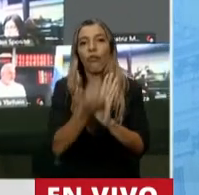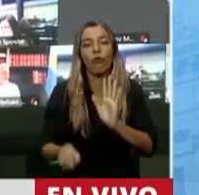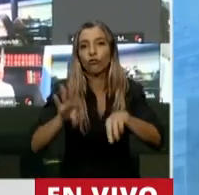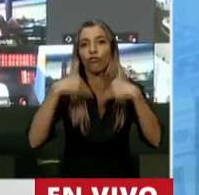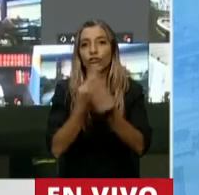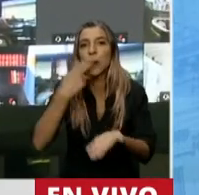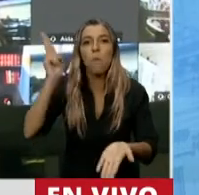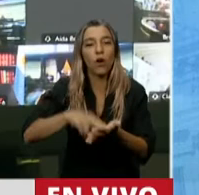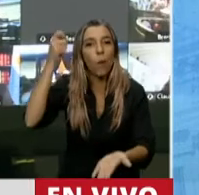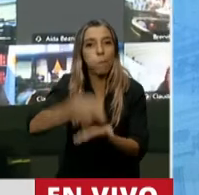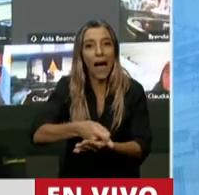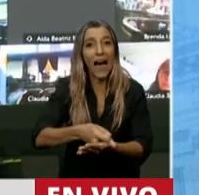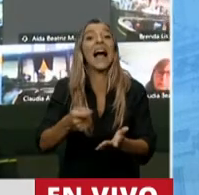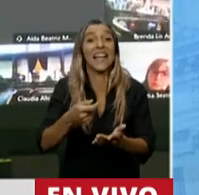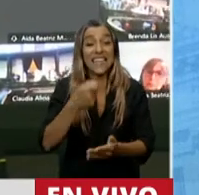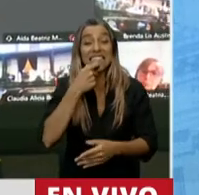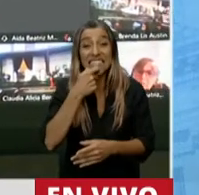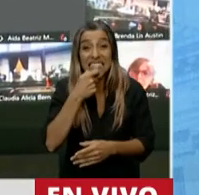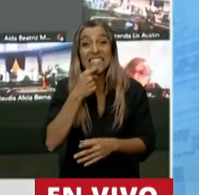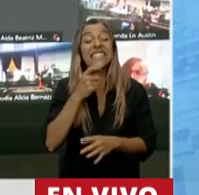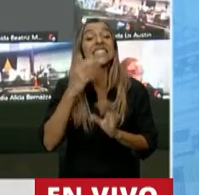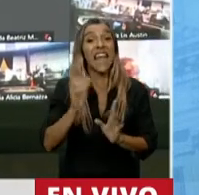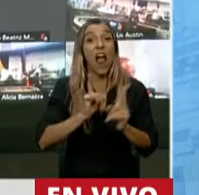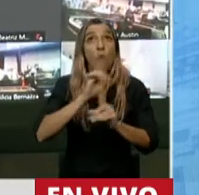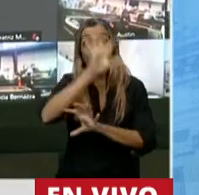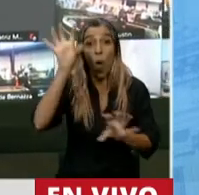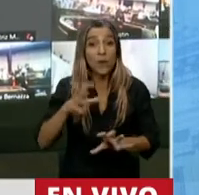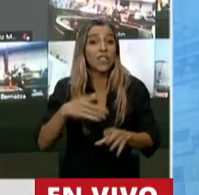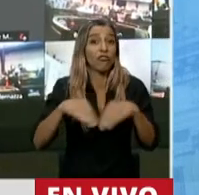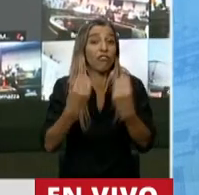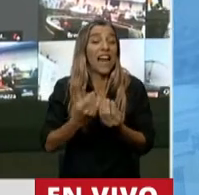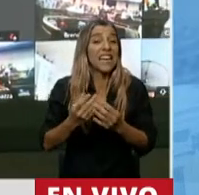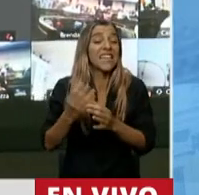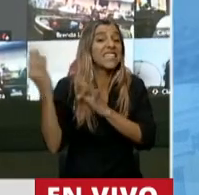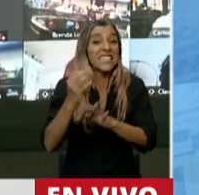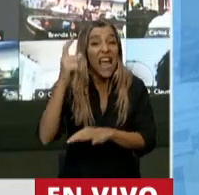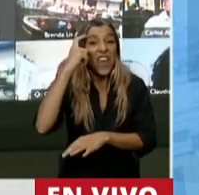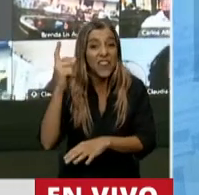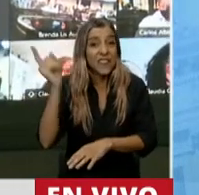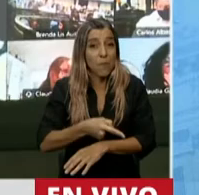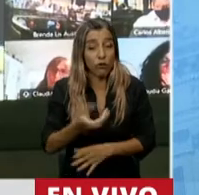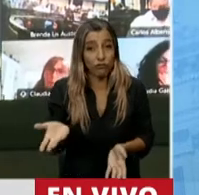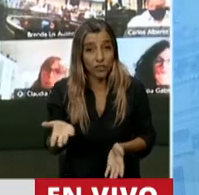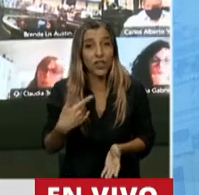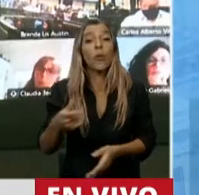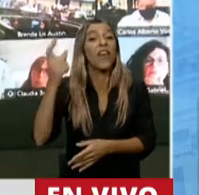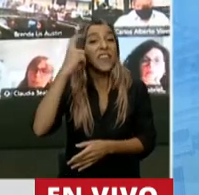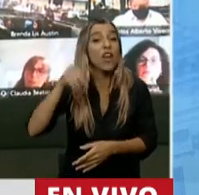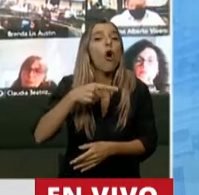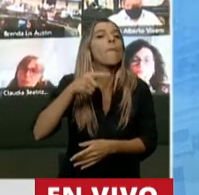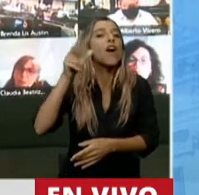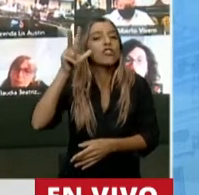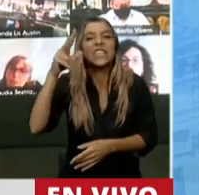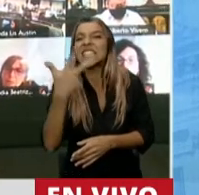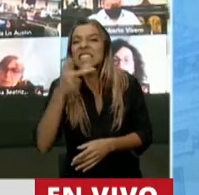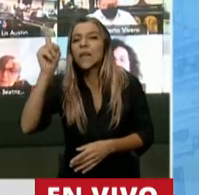del extranjero, el costo total es 10,83%. Reitero, porque hay que descontarle que generar ganancia el 10,83% del